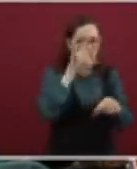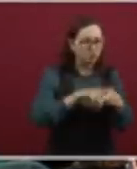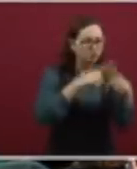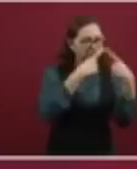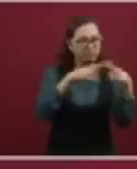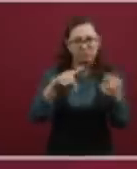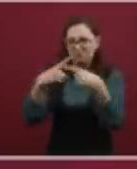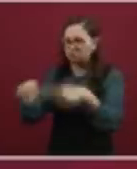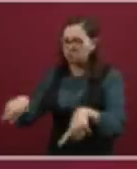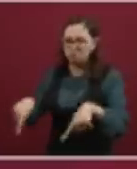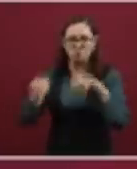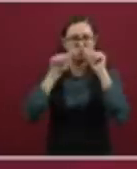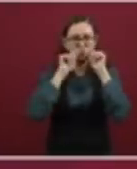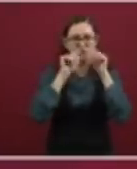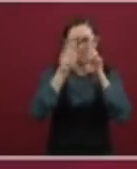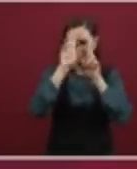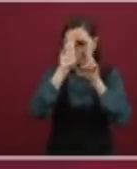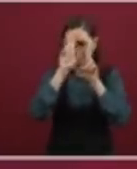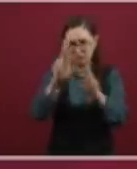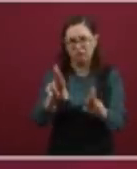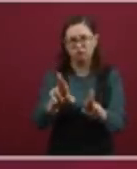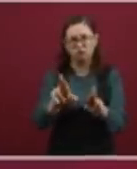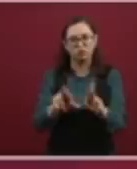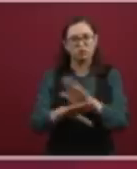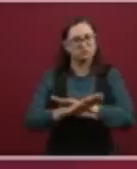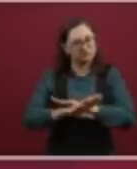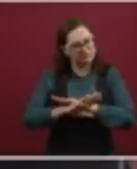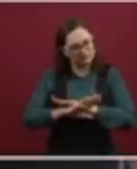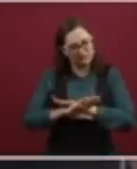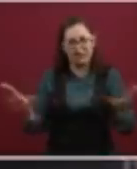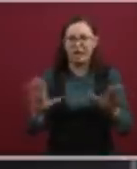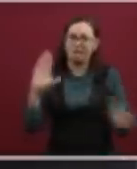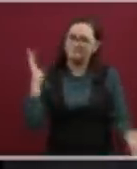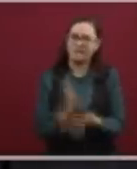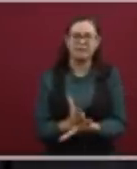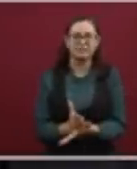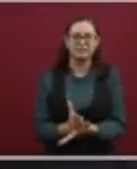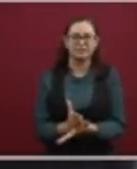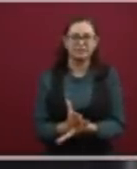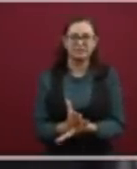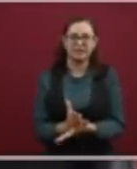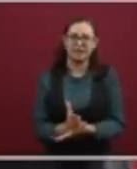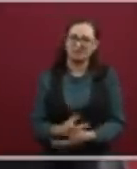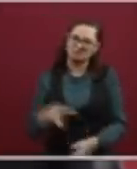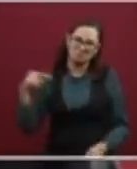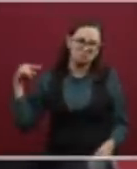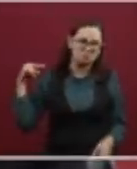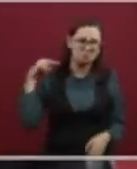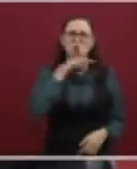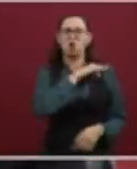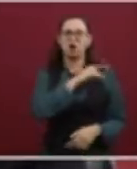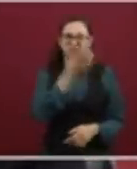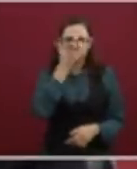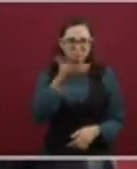Ya, basta también. de hipocresías.